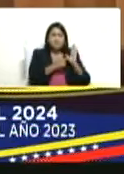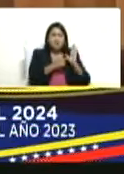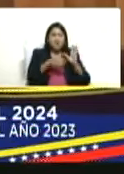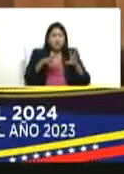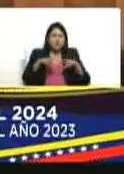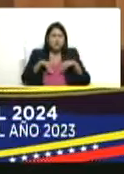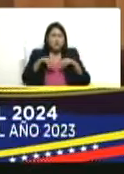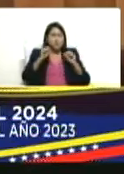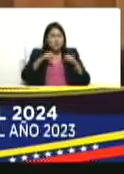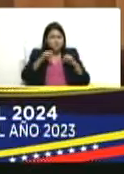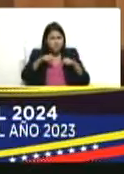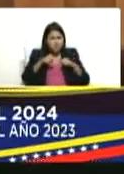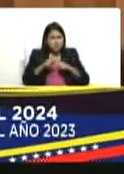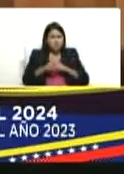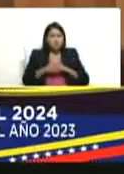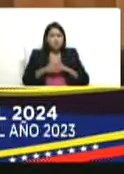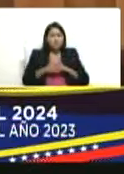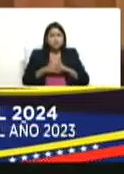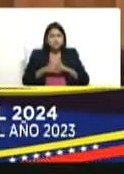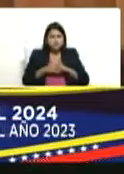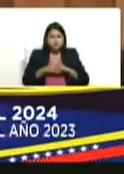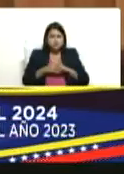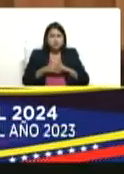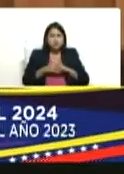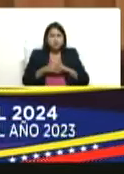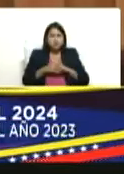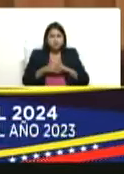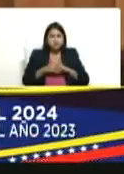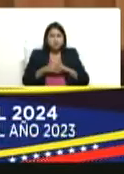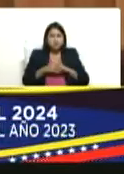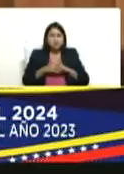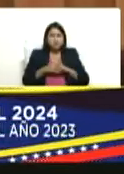aceptable. Es un documento